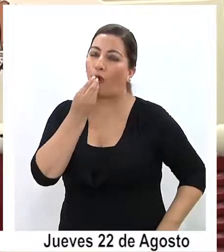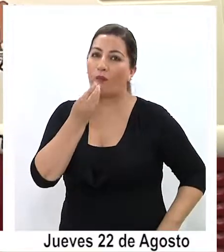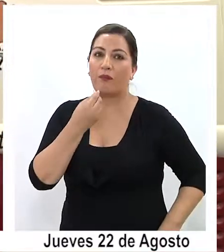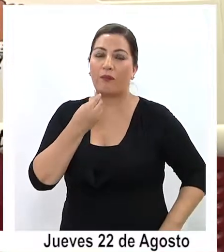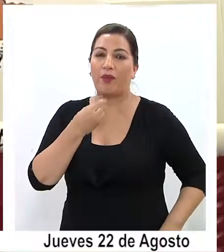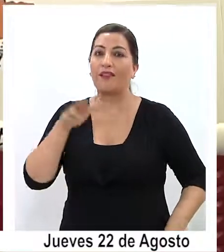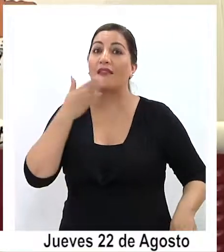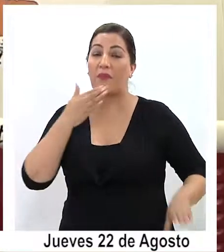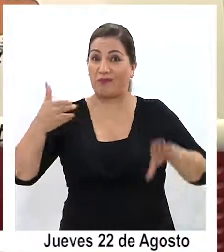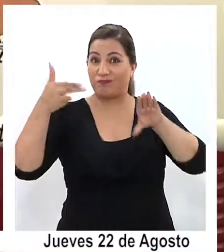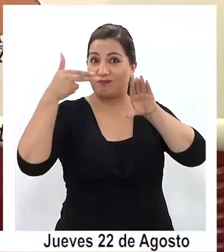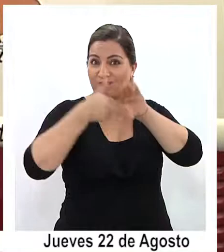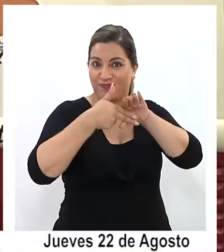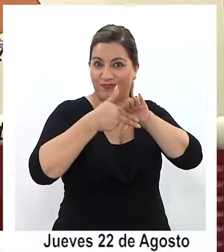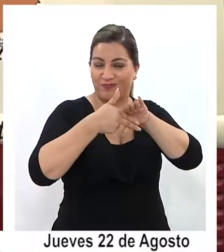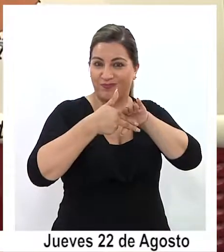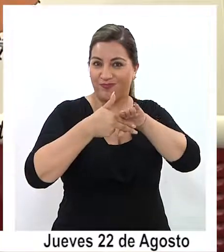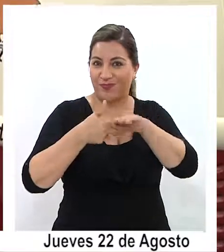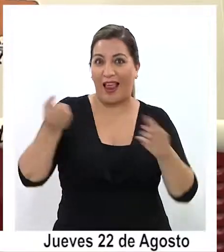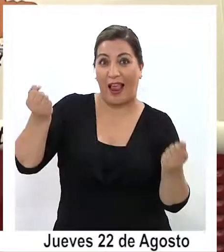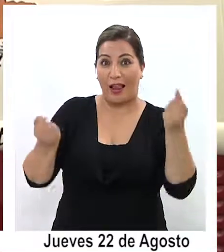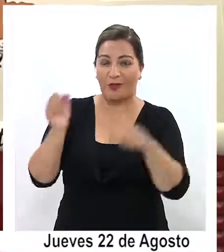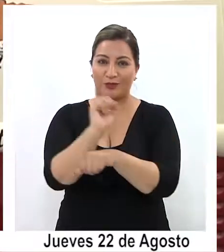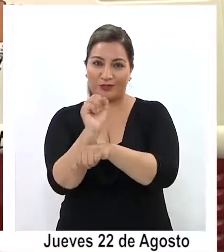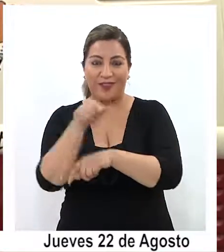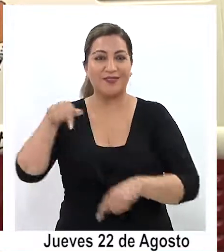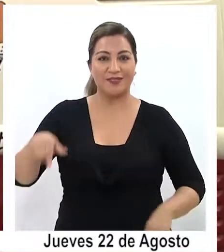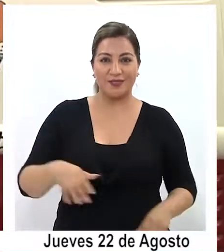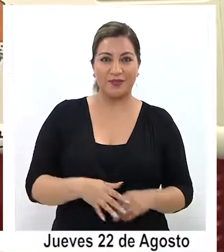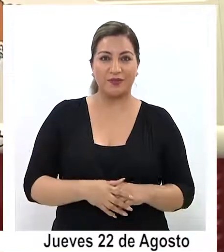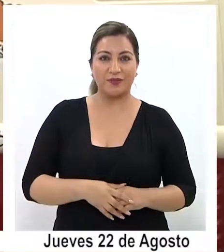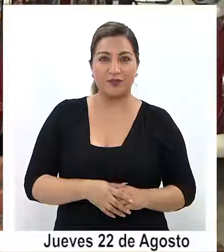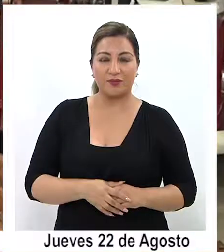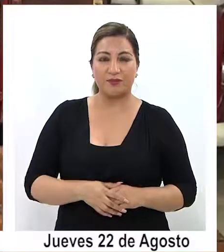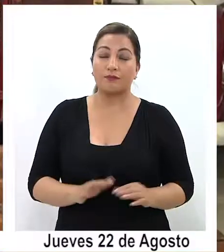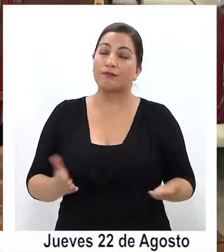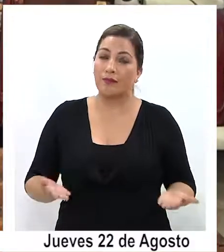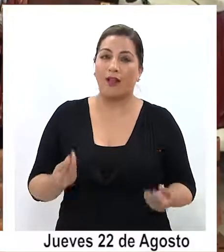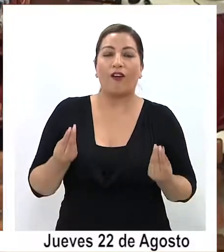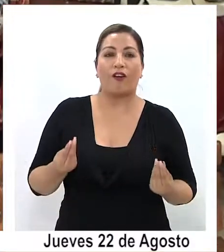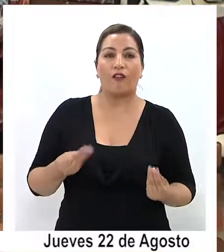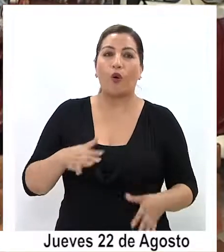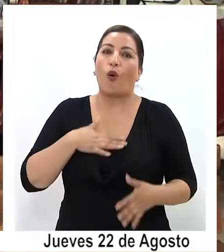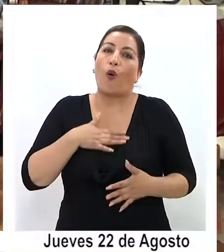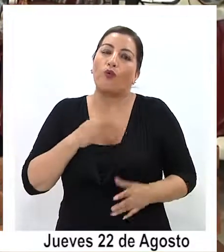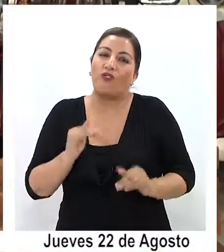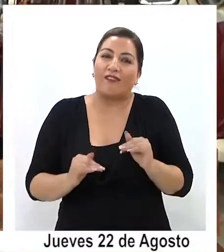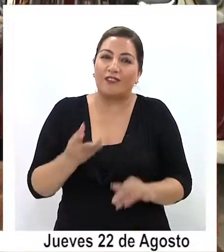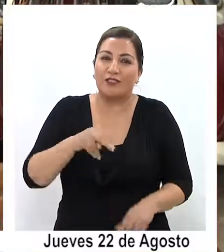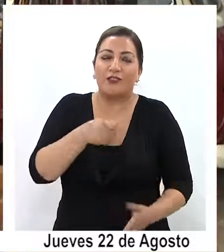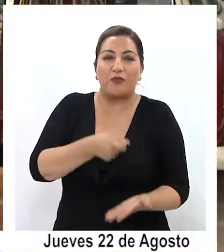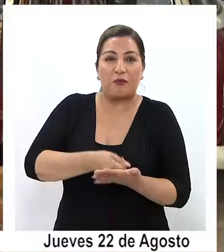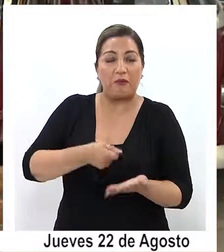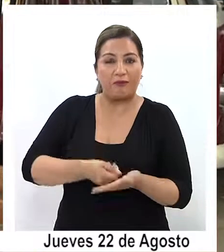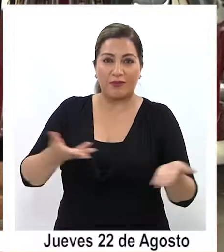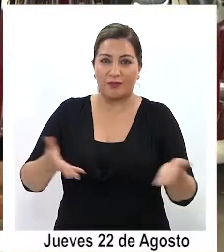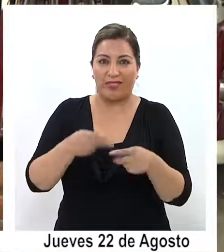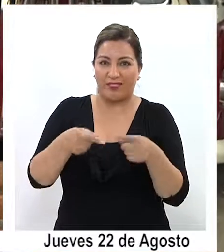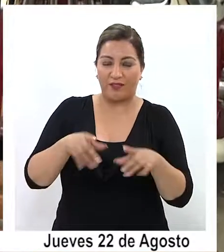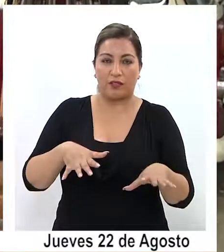cargarle la benzina, la combi. Y bueno, obviamente los gustos que uno se puede dar, pero